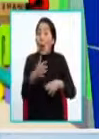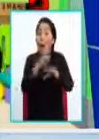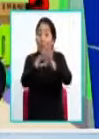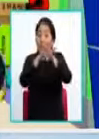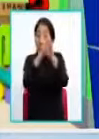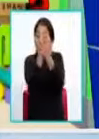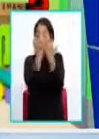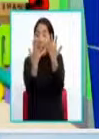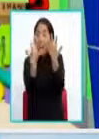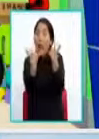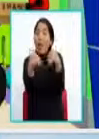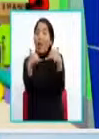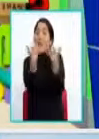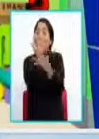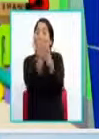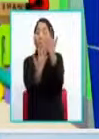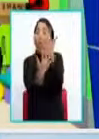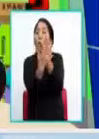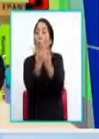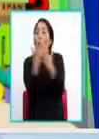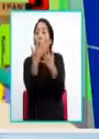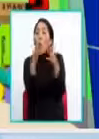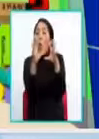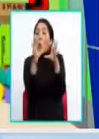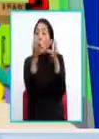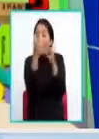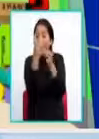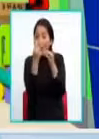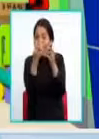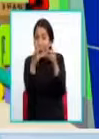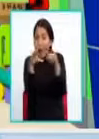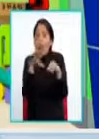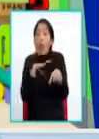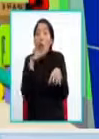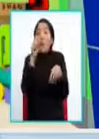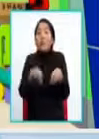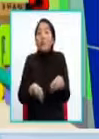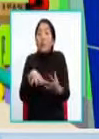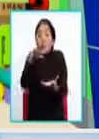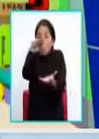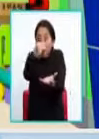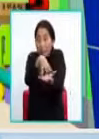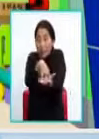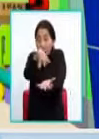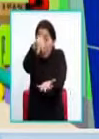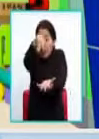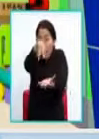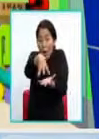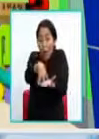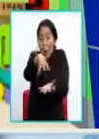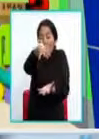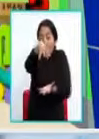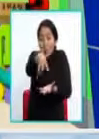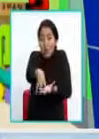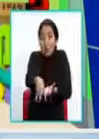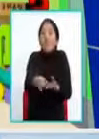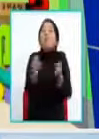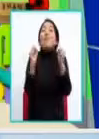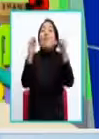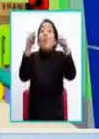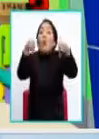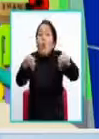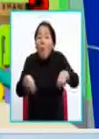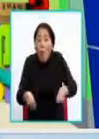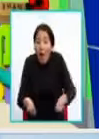un chiste que circula mucho en las redes sociales, que las clases en Zoom parecen sesiones de espiritismo, ¿no?